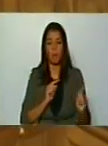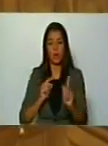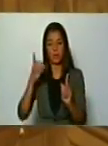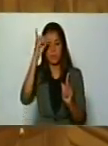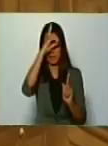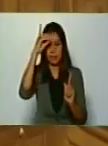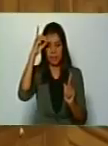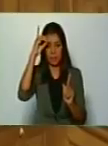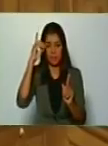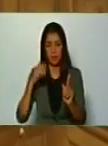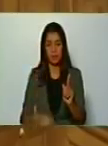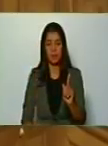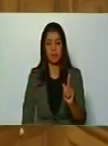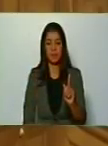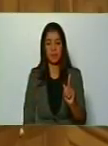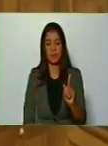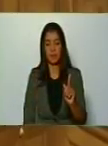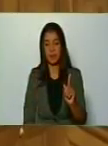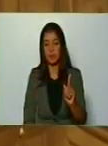Cabello.